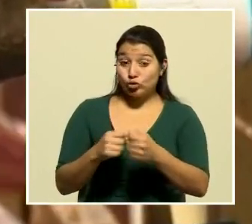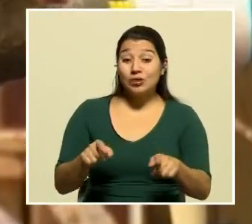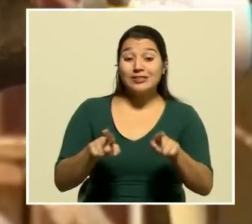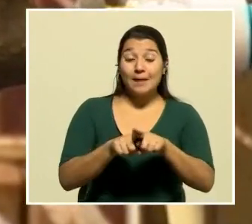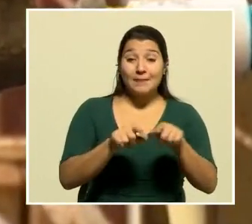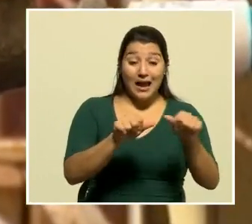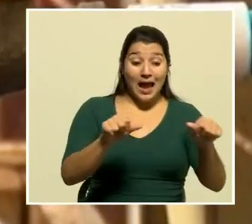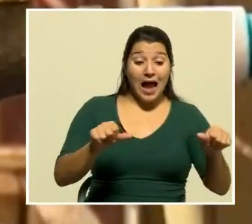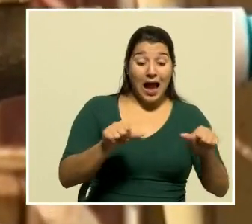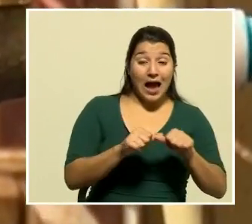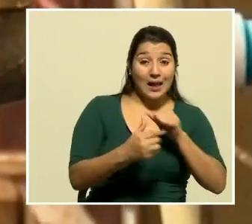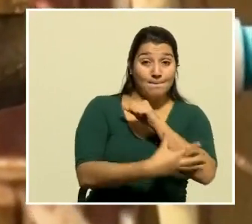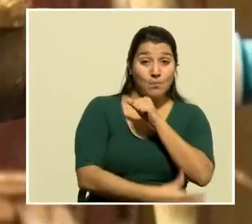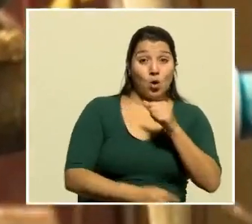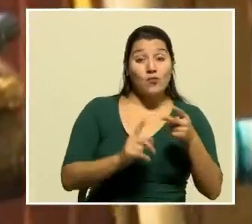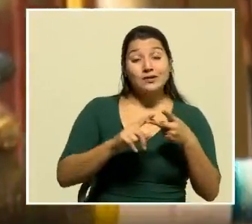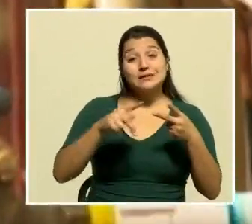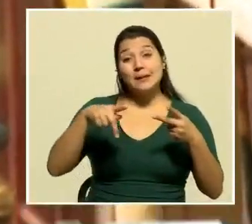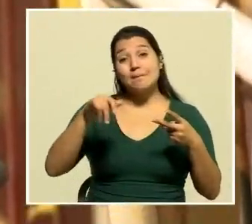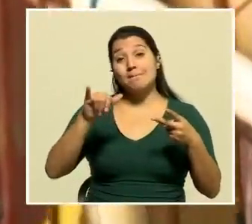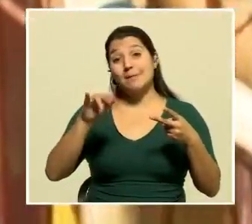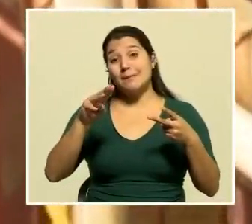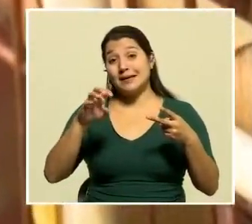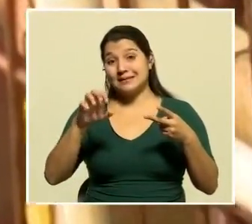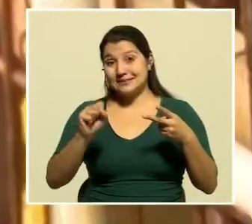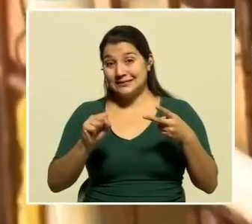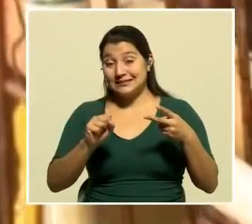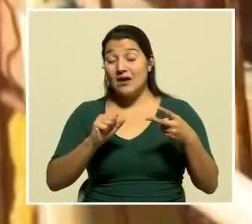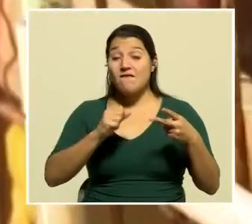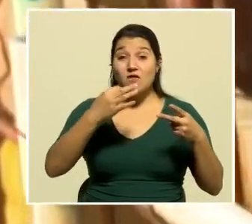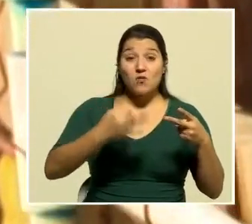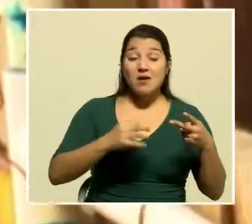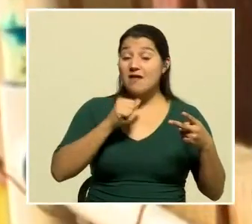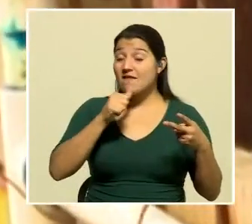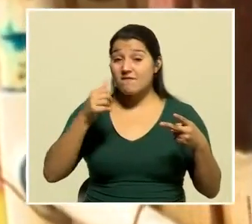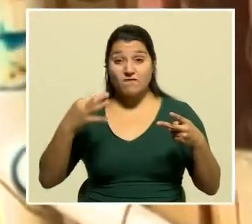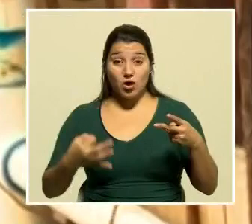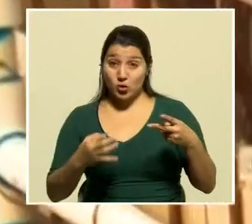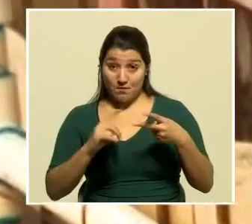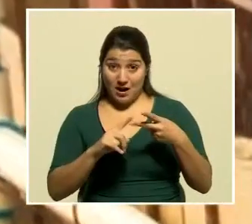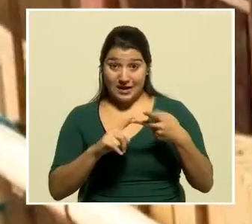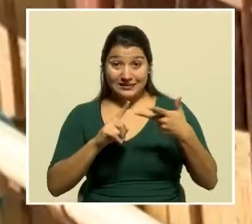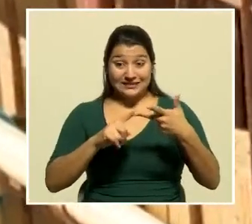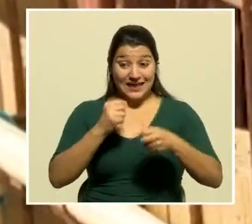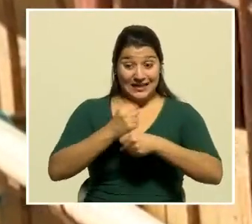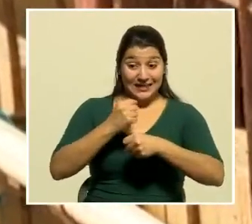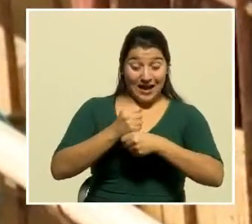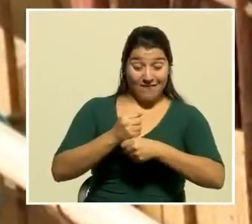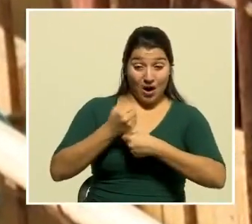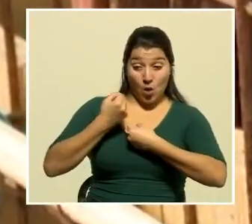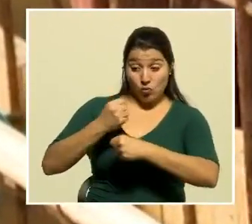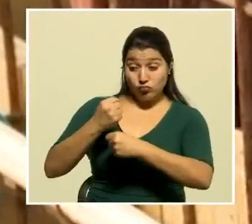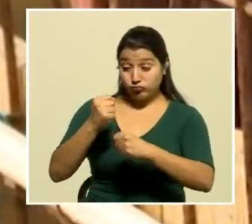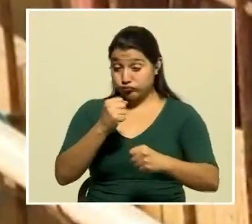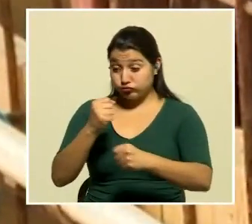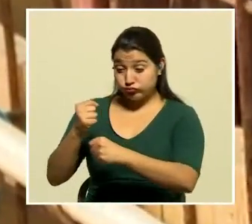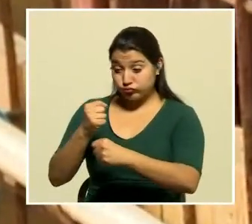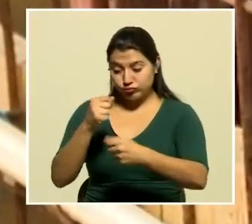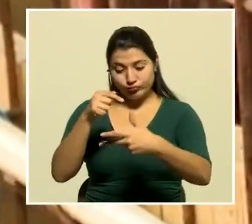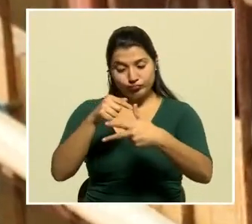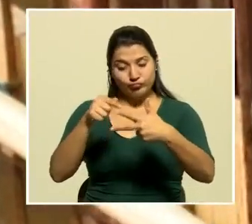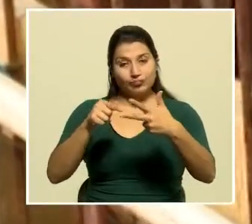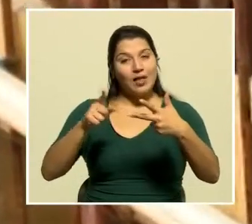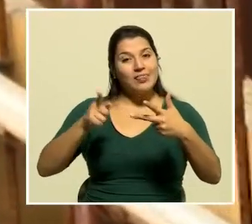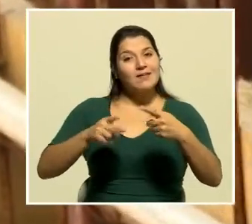las microempresas formales e informales y el empleo doméstico debe ser de alta prioridad, pues por su misma condición los factores